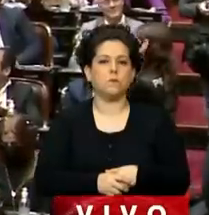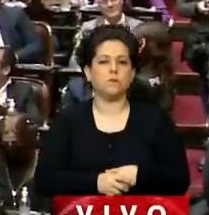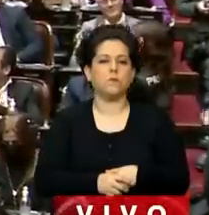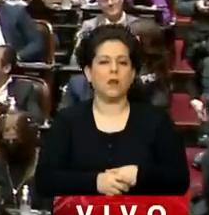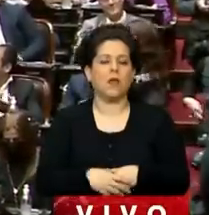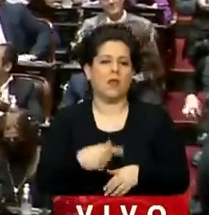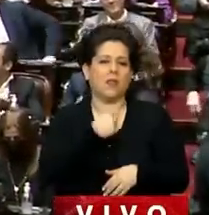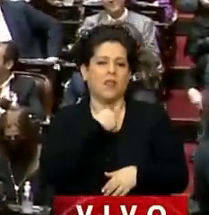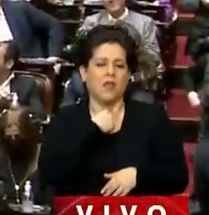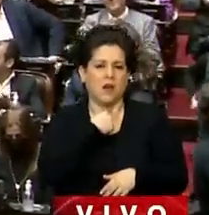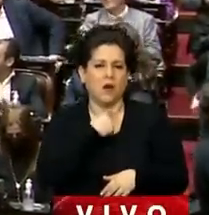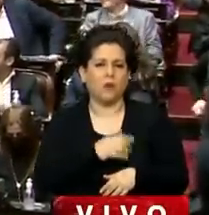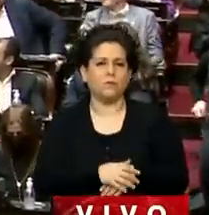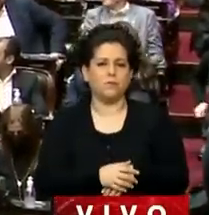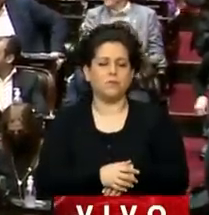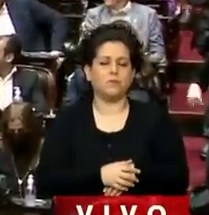quiero,